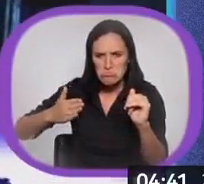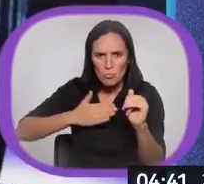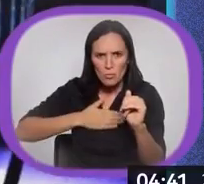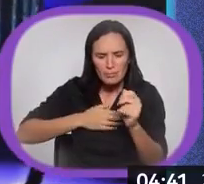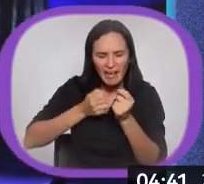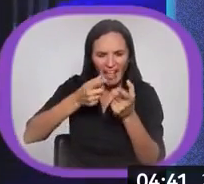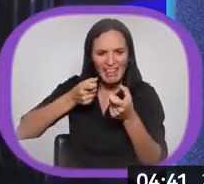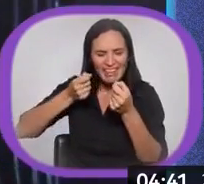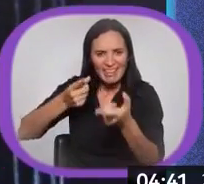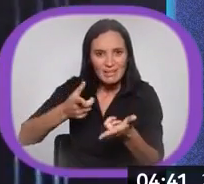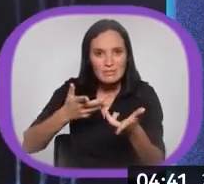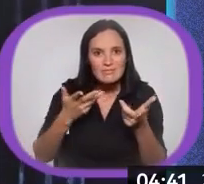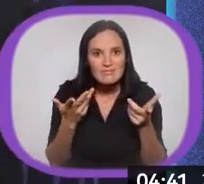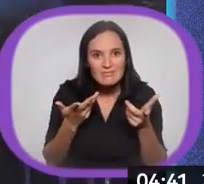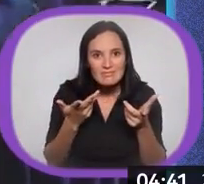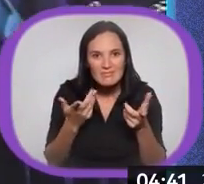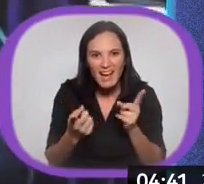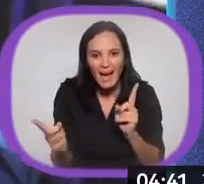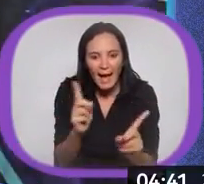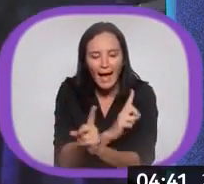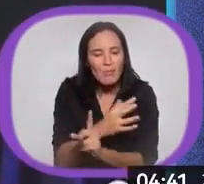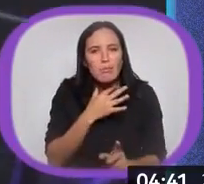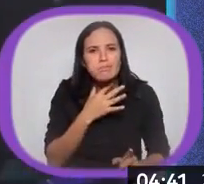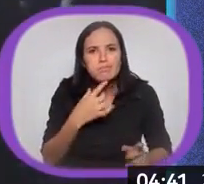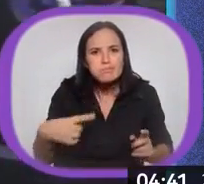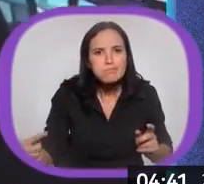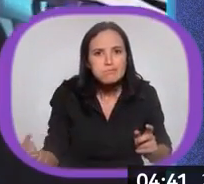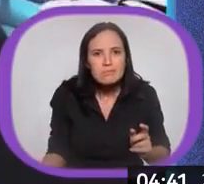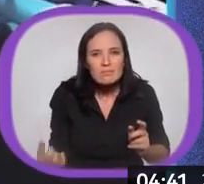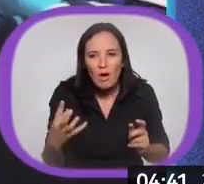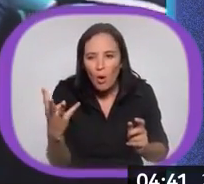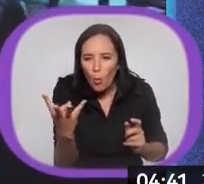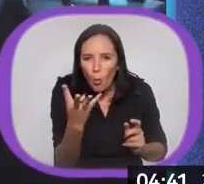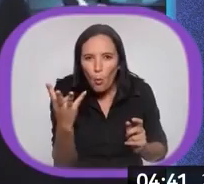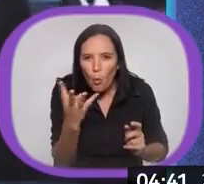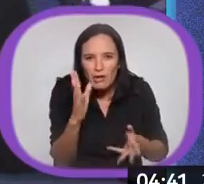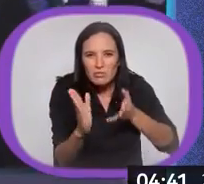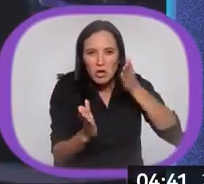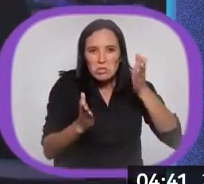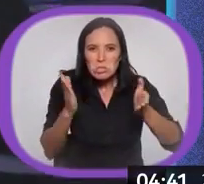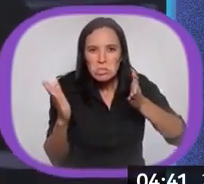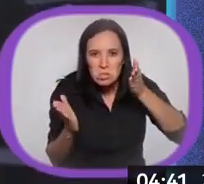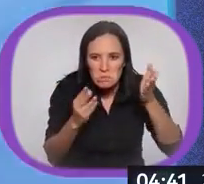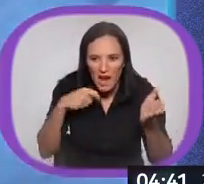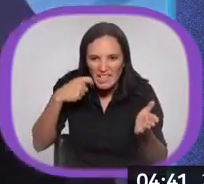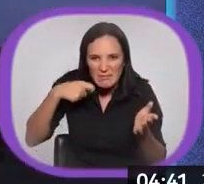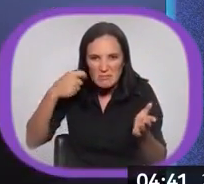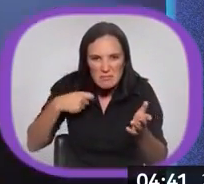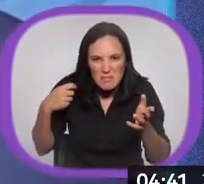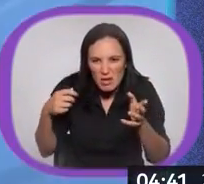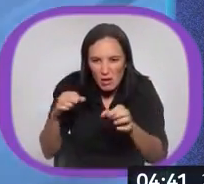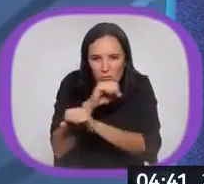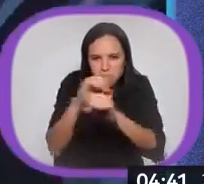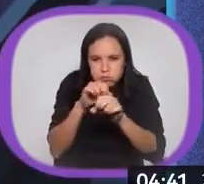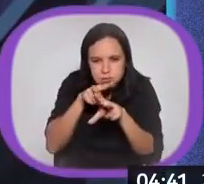una cosa a cambio. La destrucción completa y absoluta de cuatro maximales. ¿Por qué no